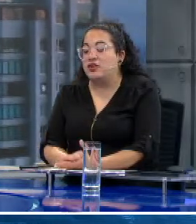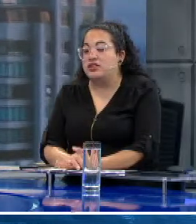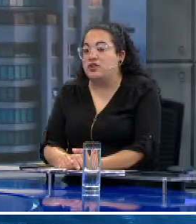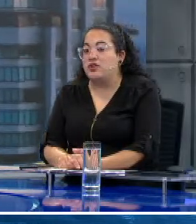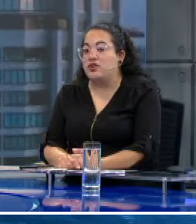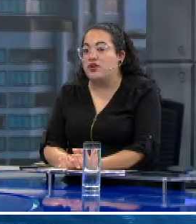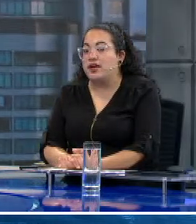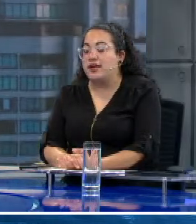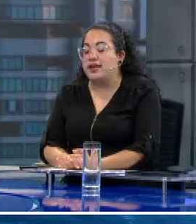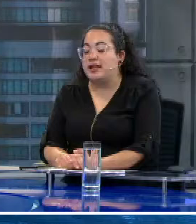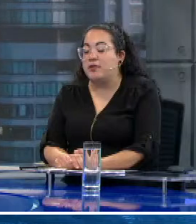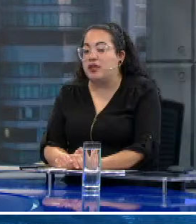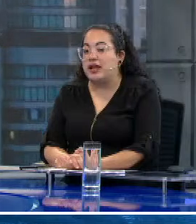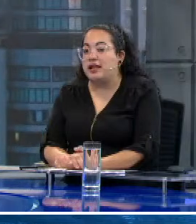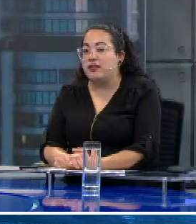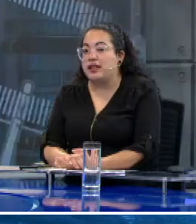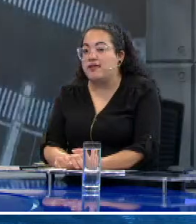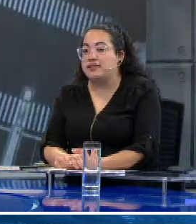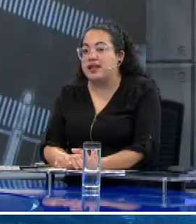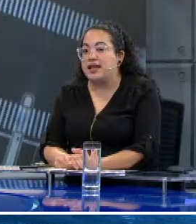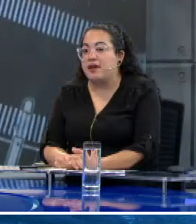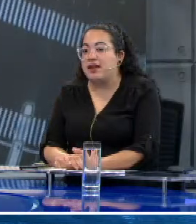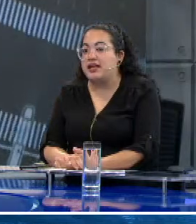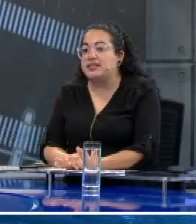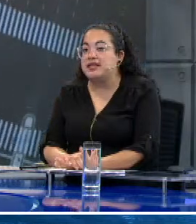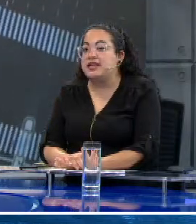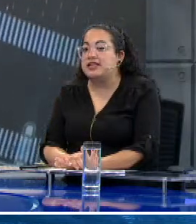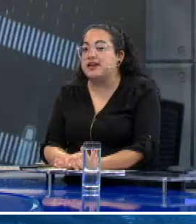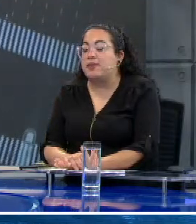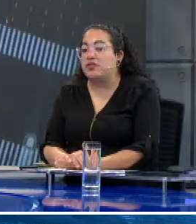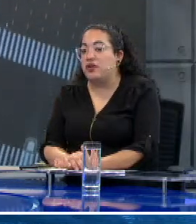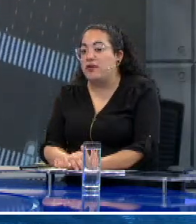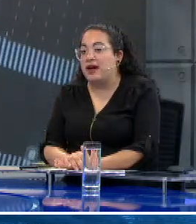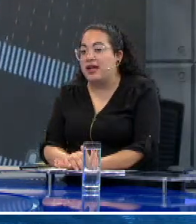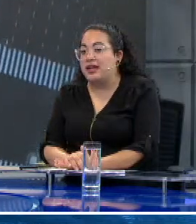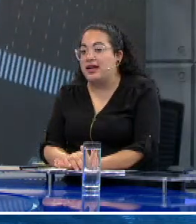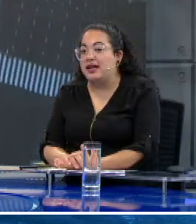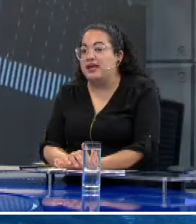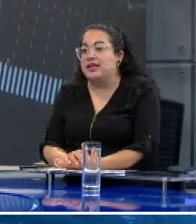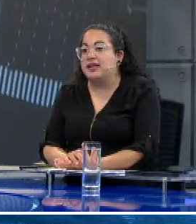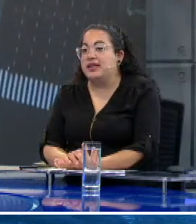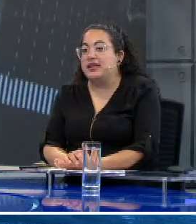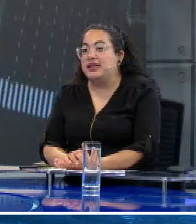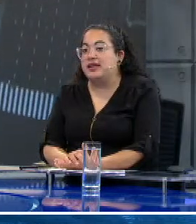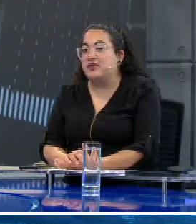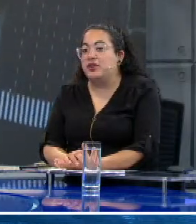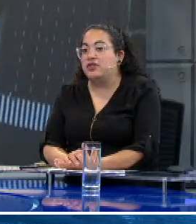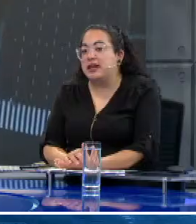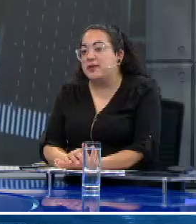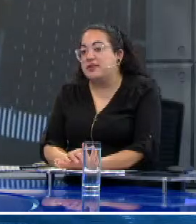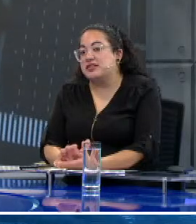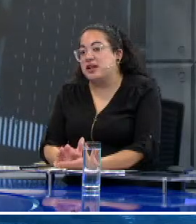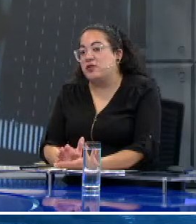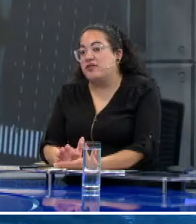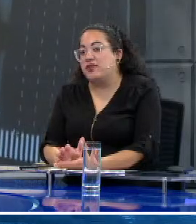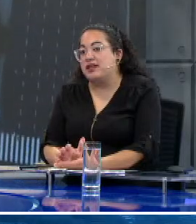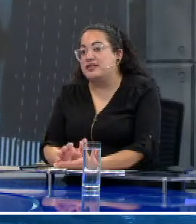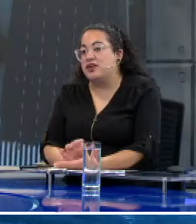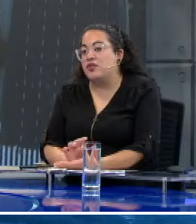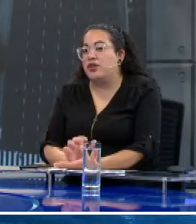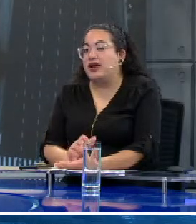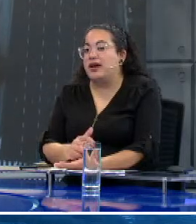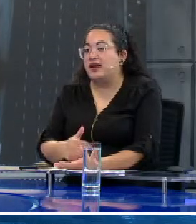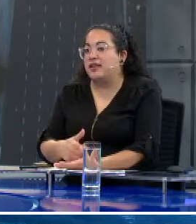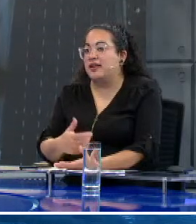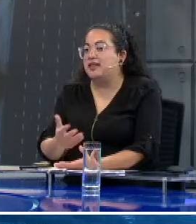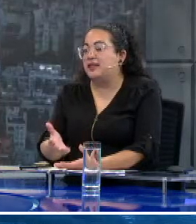lo hizo la diputada de La Libertad Avanza, Nadia Márquez, que ella es pastora evangélica, y bueno, decía que más allá de algunas diferencias no